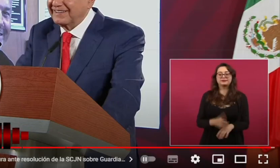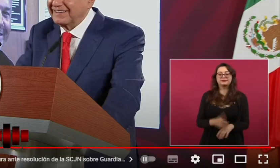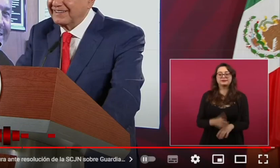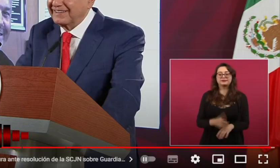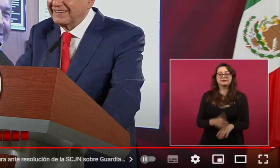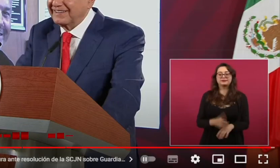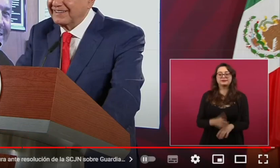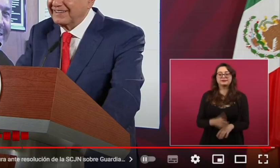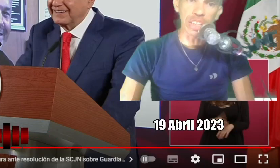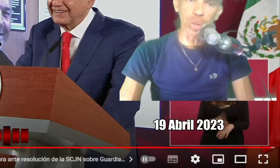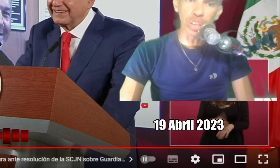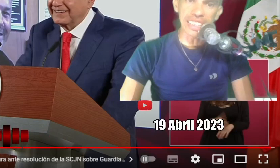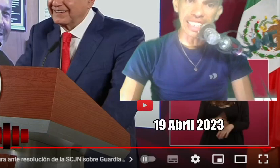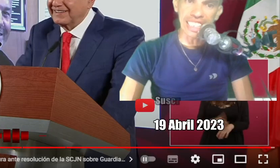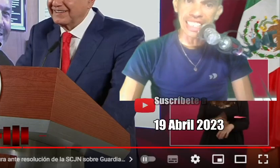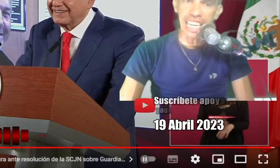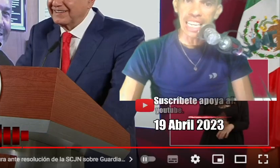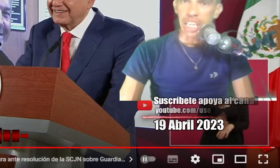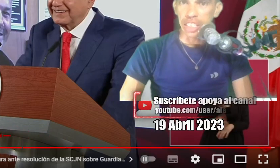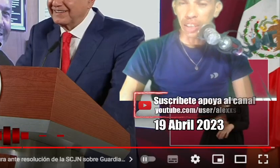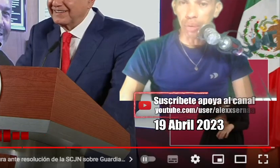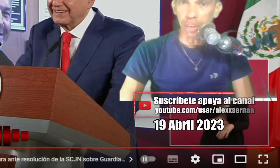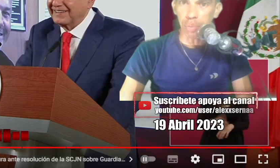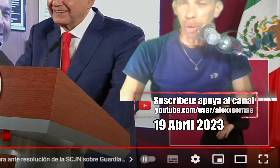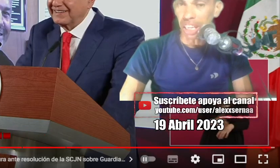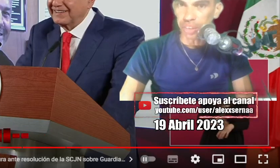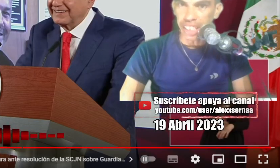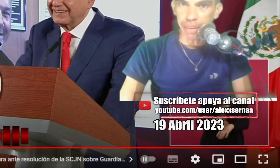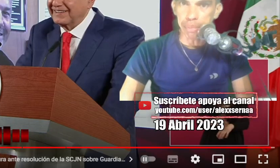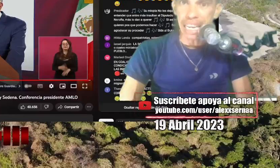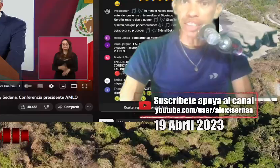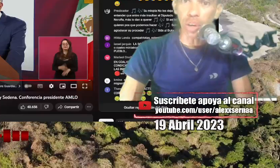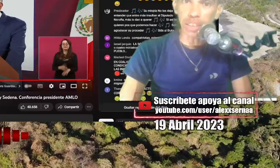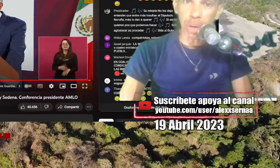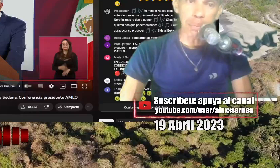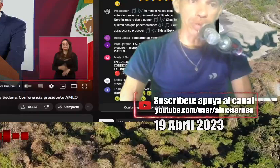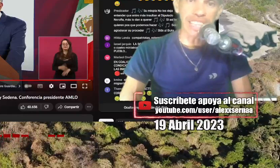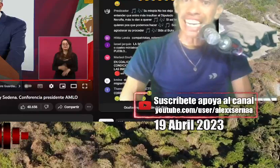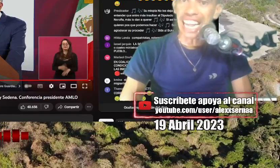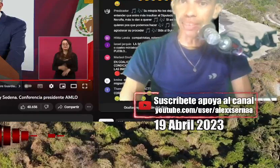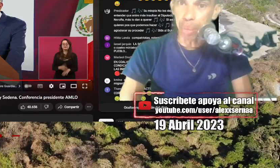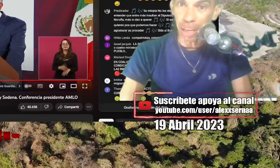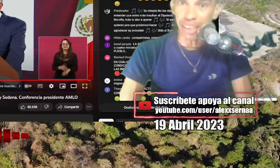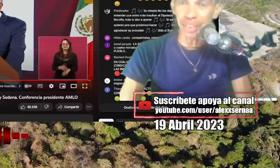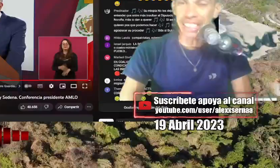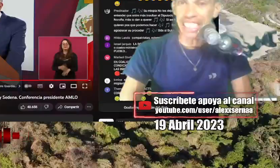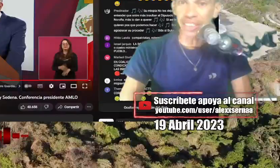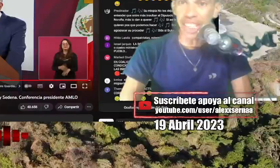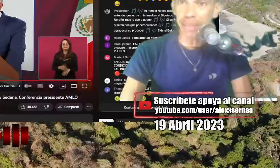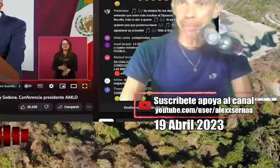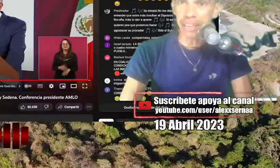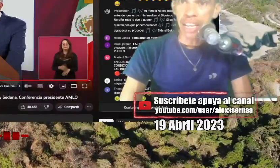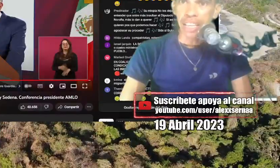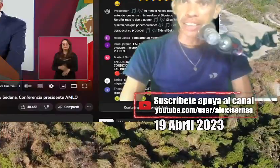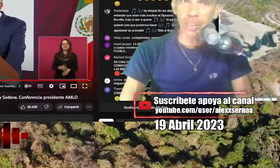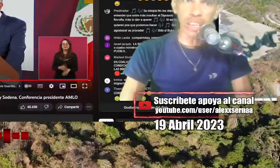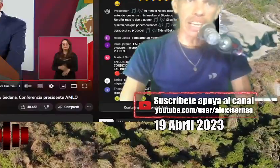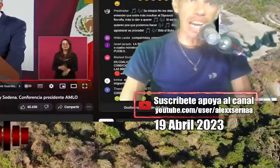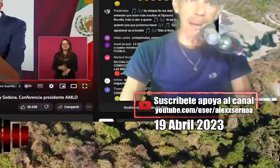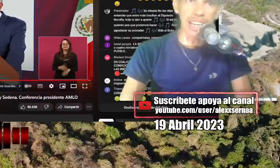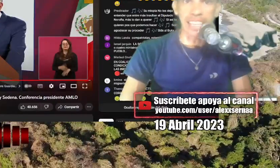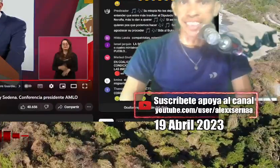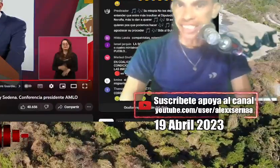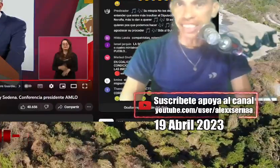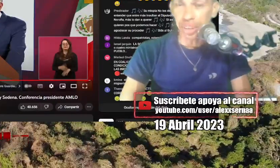problema de Estados Unidos, lo dice China. Dice Obrador, porque no se llevan bien, yo les voy a mostrar las pruebas, no es de que no se lleven bien, sino